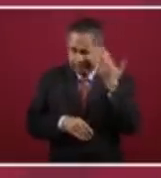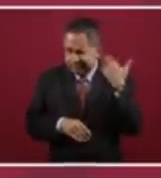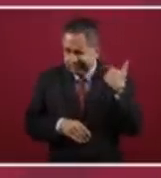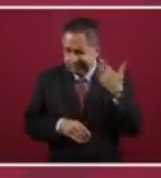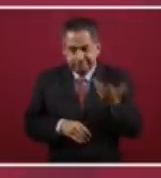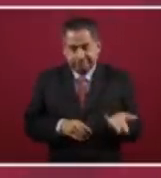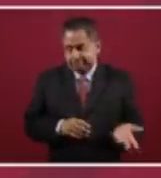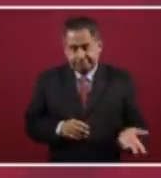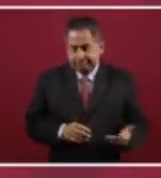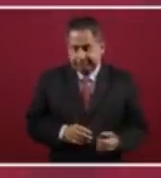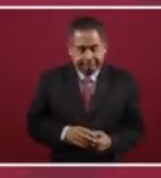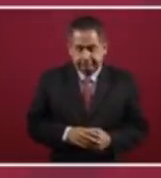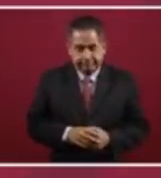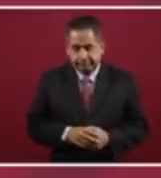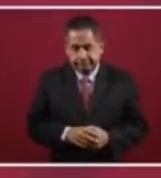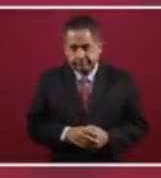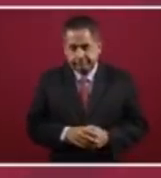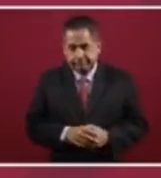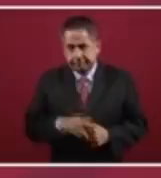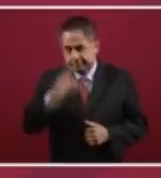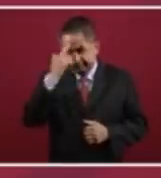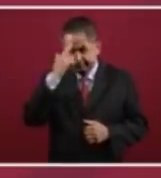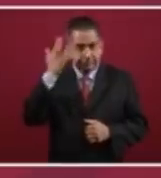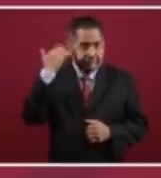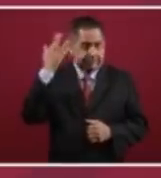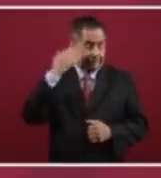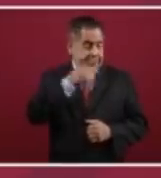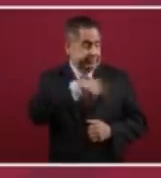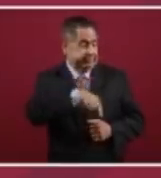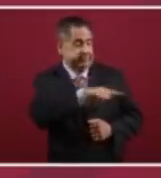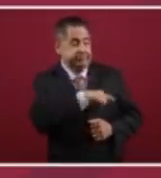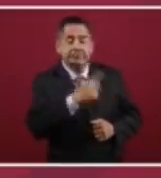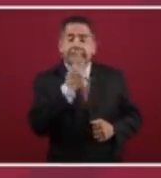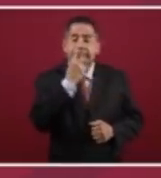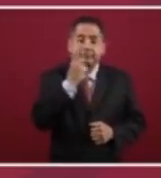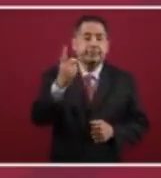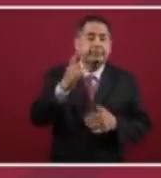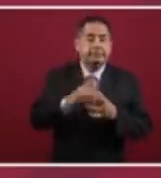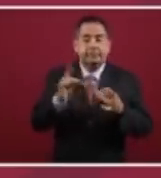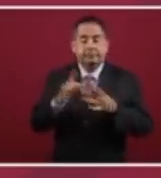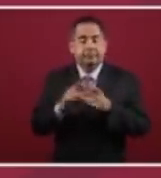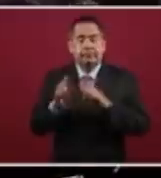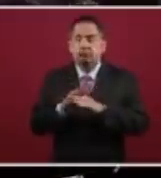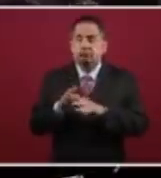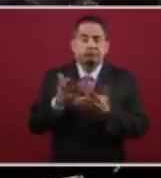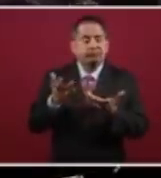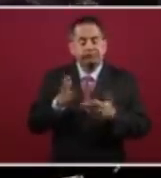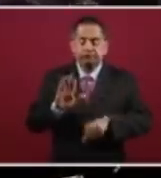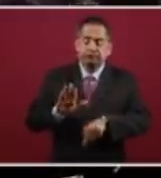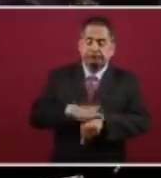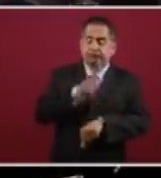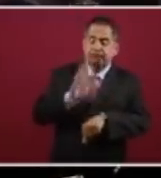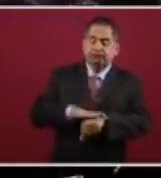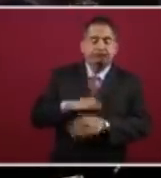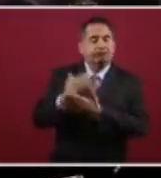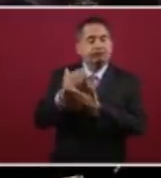de que nos iban a bajar la calificación?